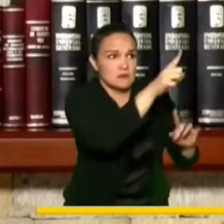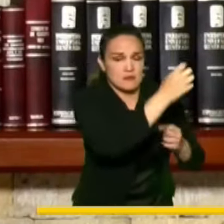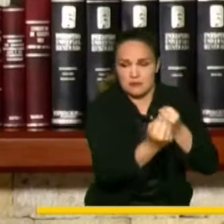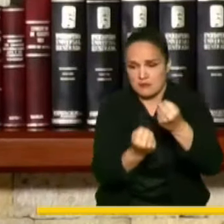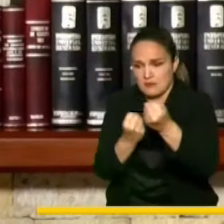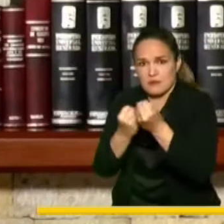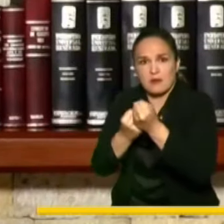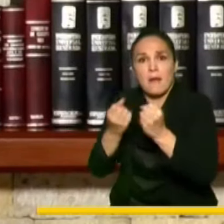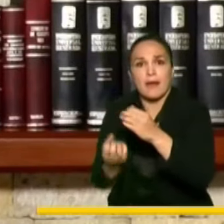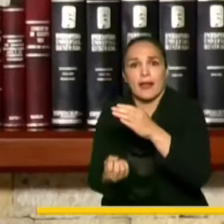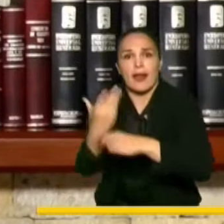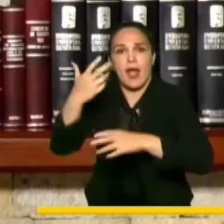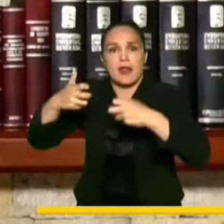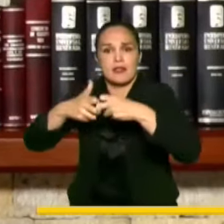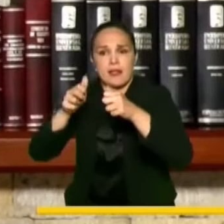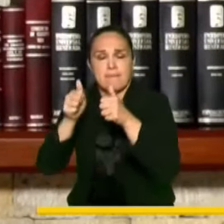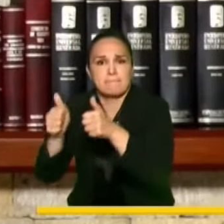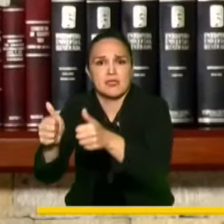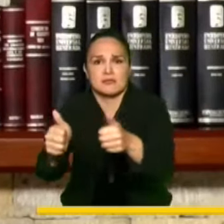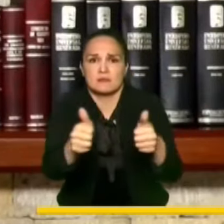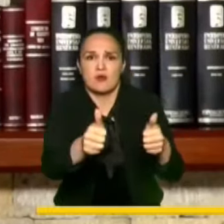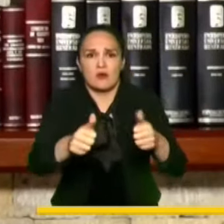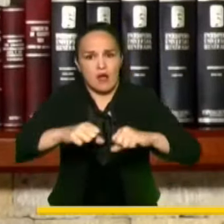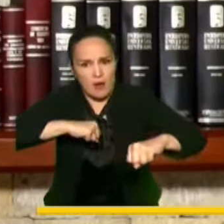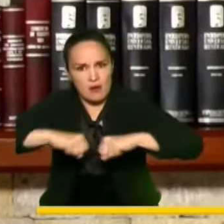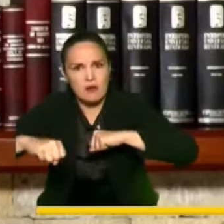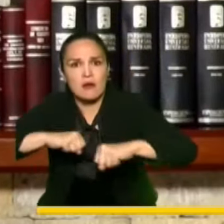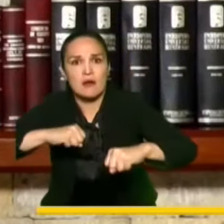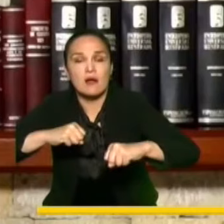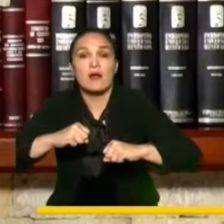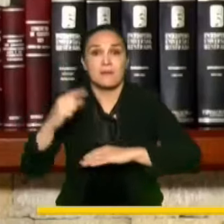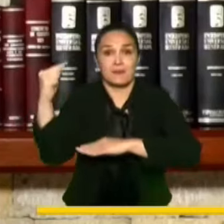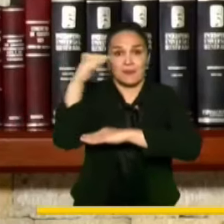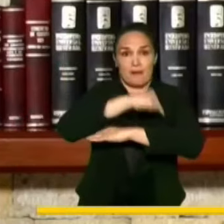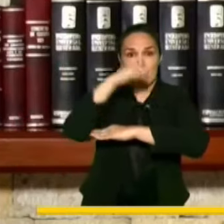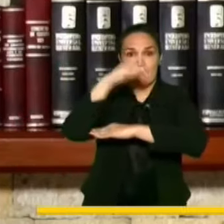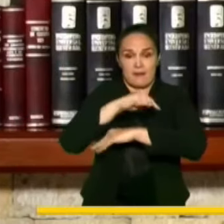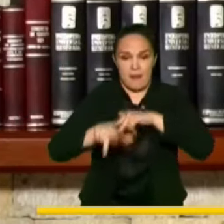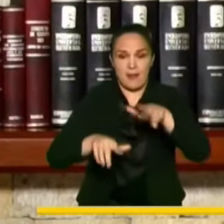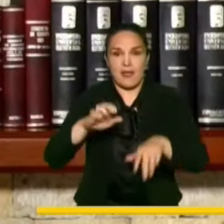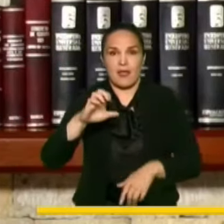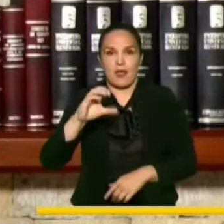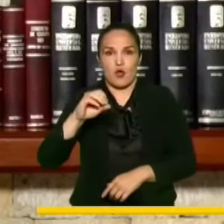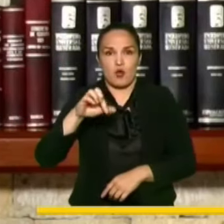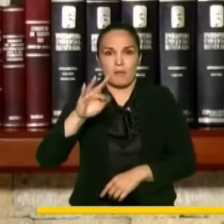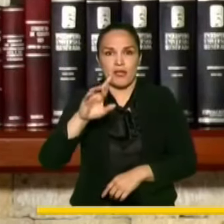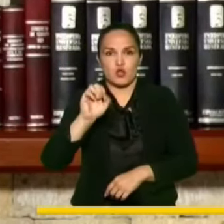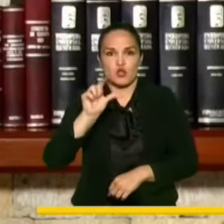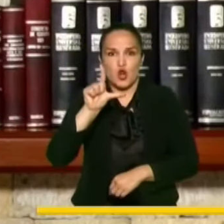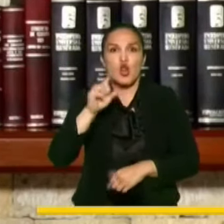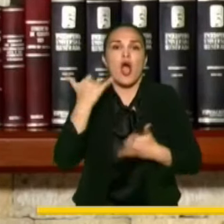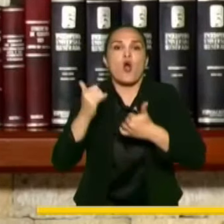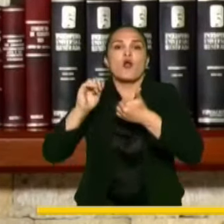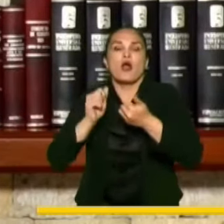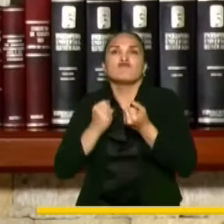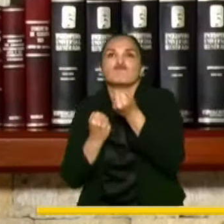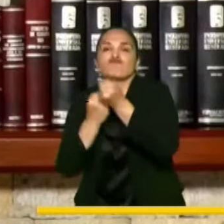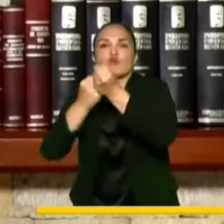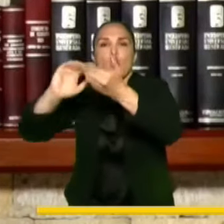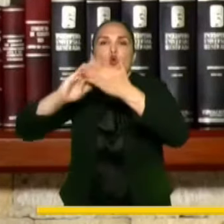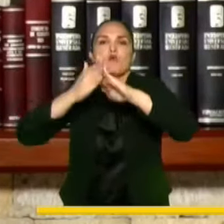mínimo. Ecopetrol extenderá el programa de comunidades energéticas a toda la costa Caribe a través